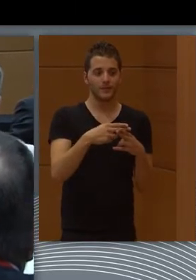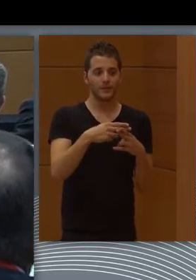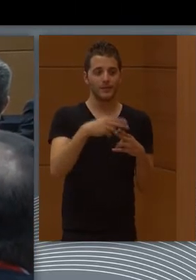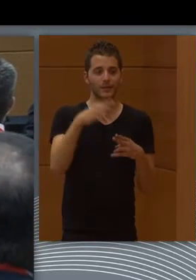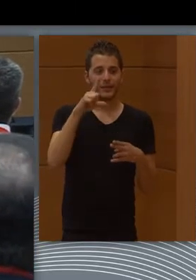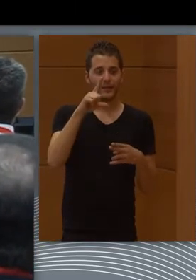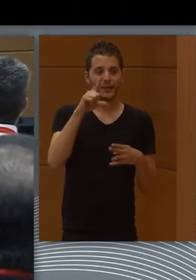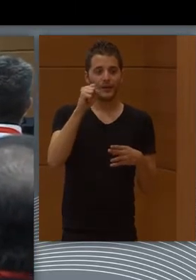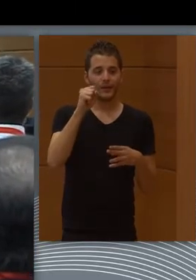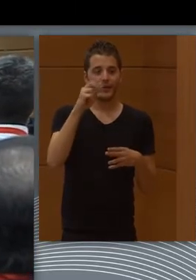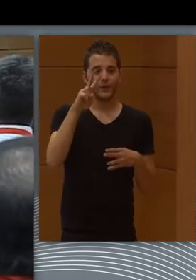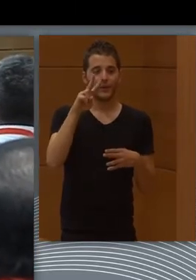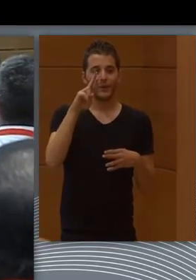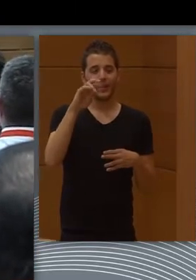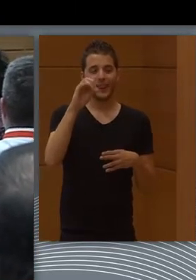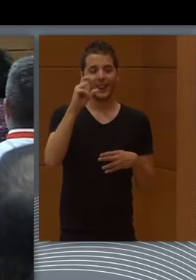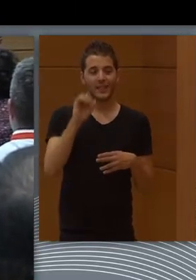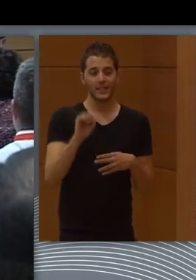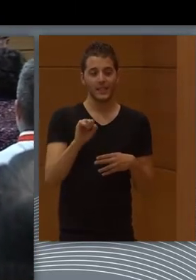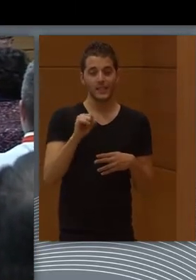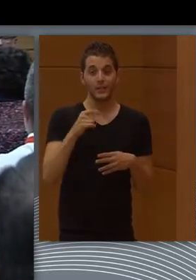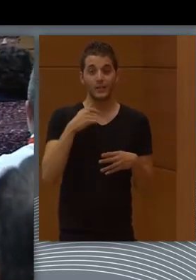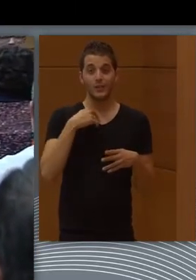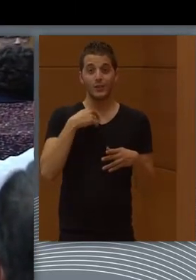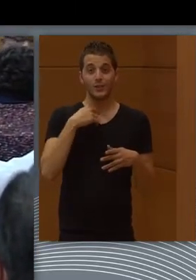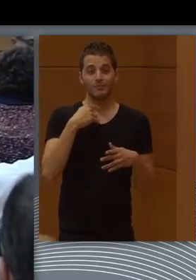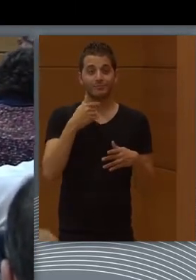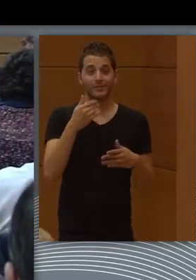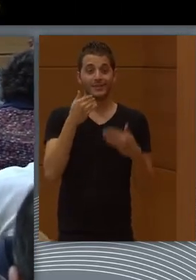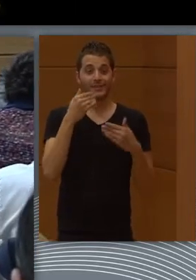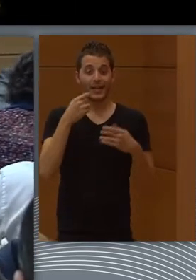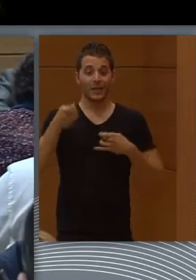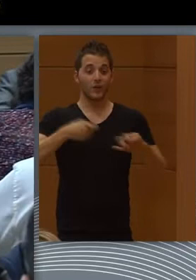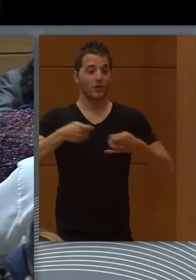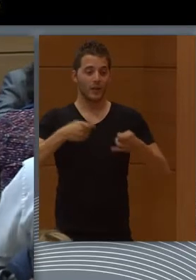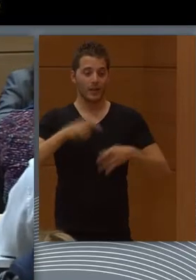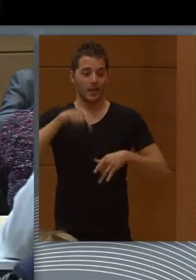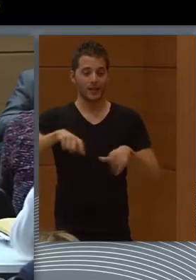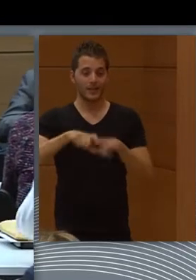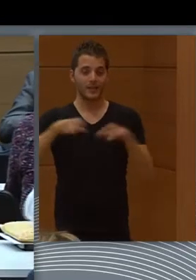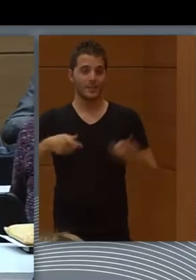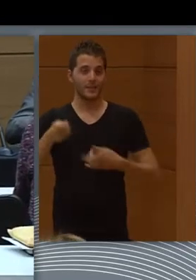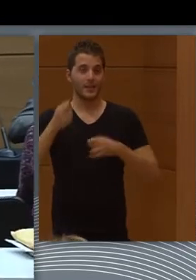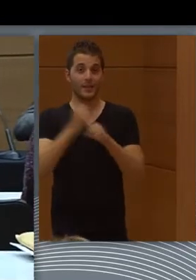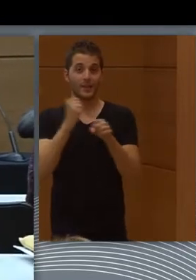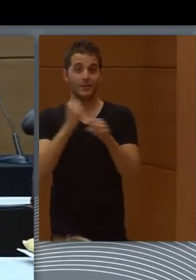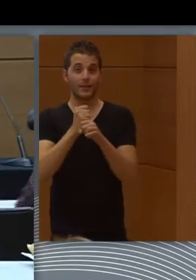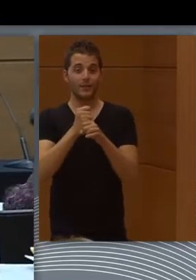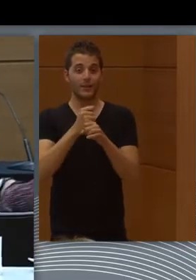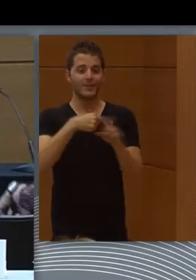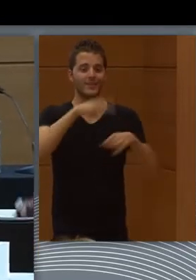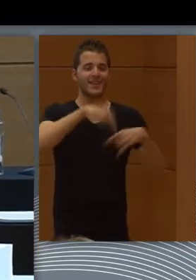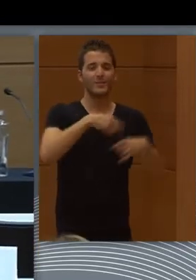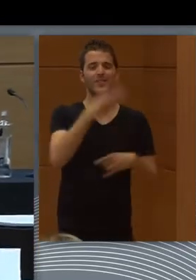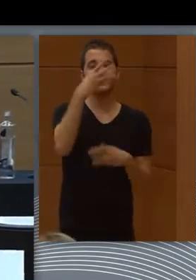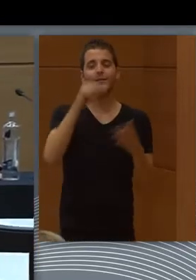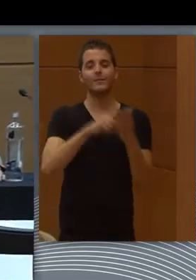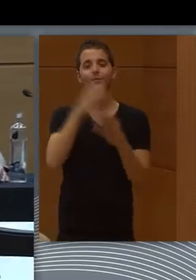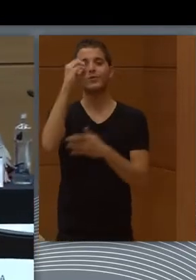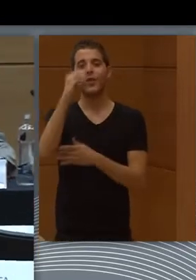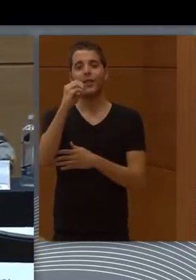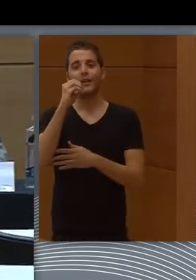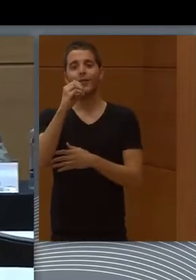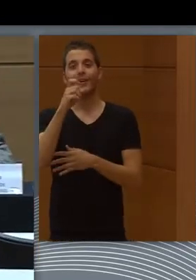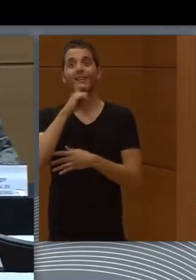tengo el placer de coordinar esta mesa de trabajo sobre transporte 3.0 y sobre cómo la tecnología